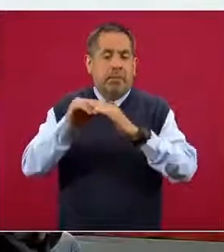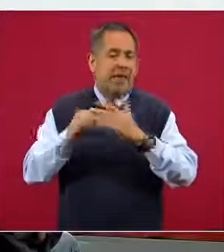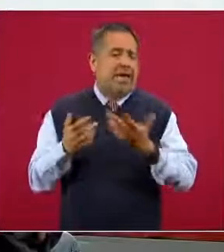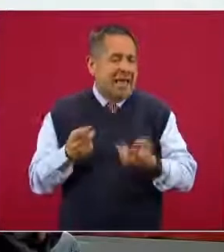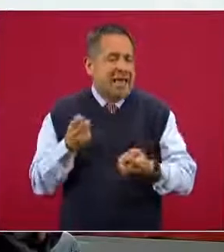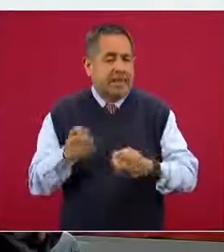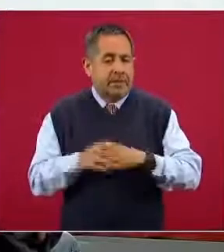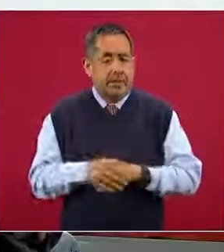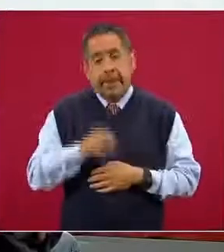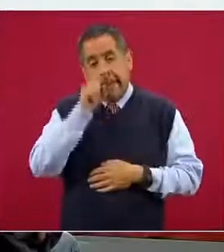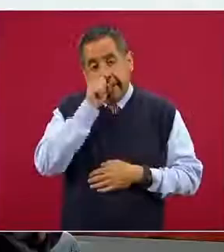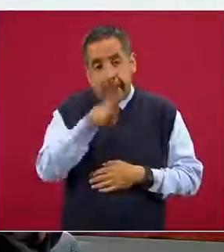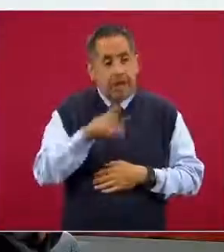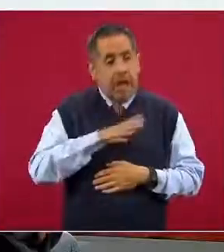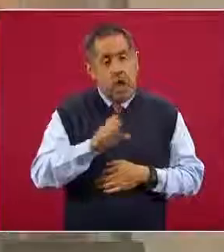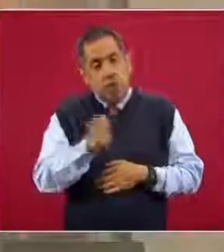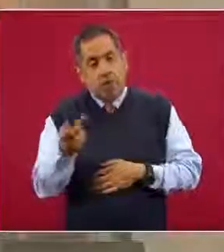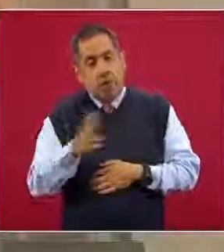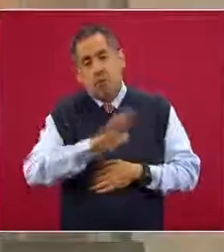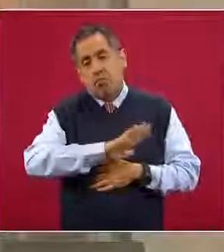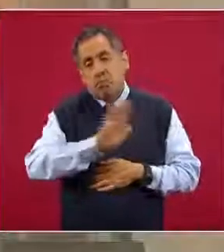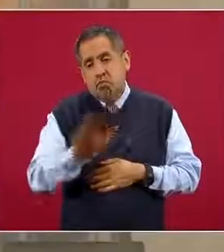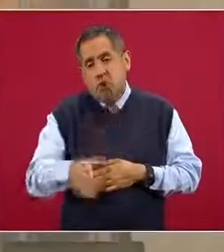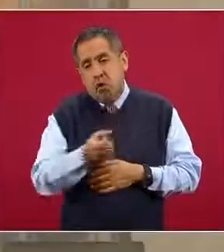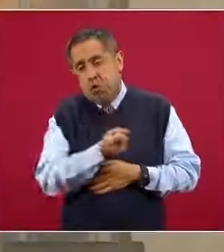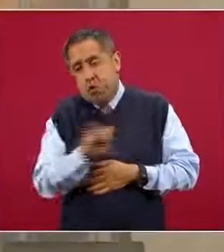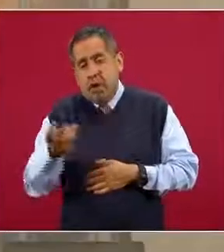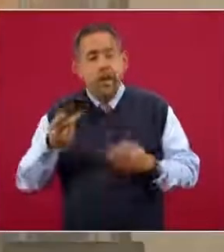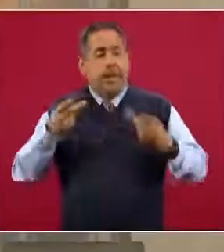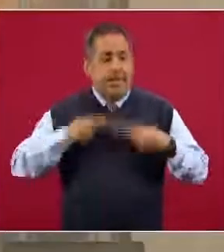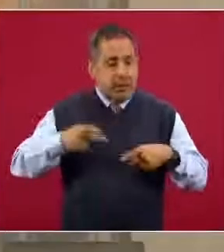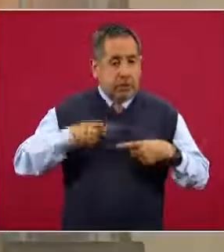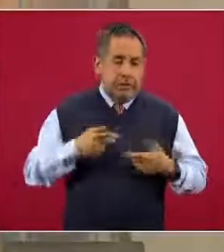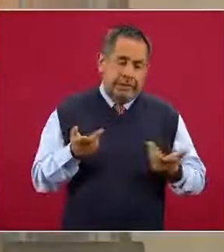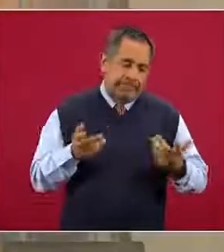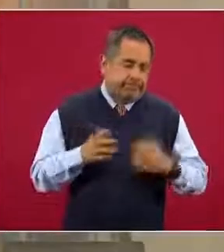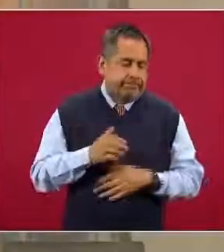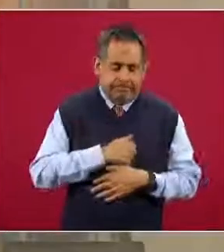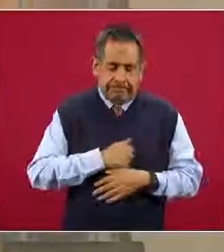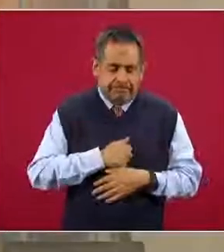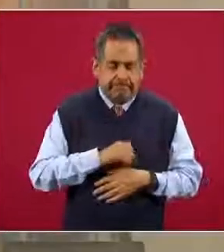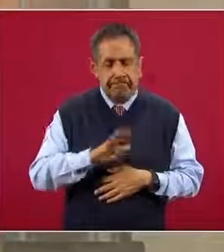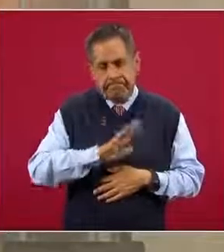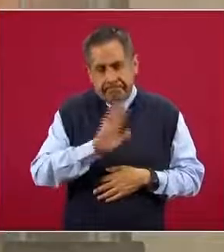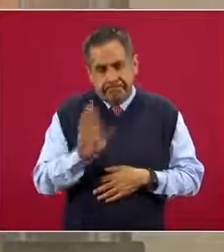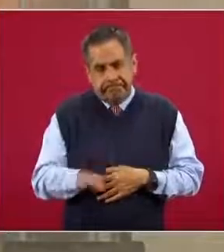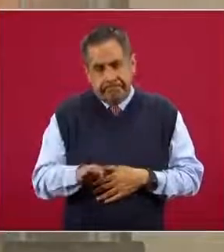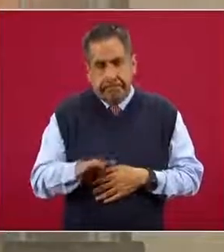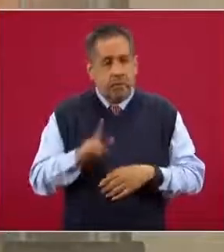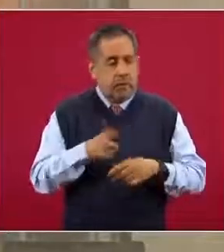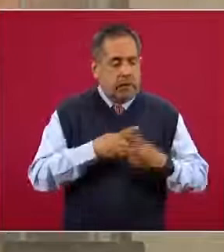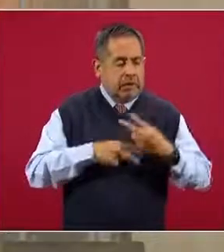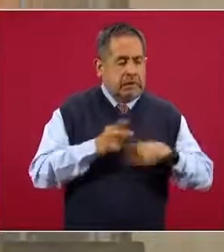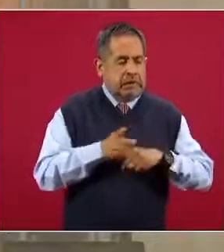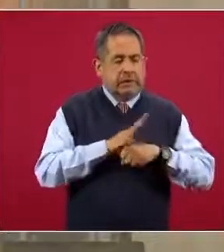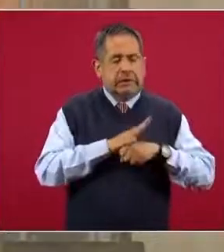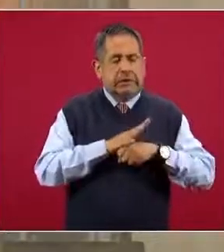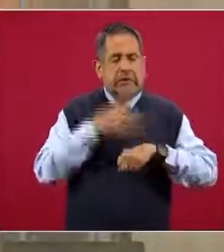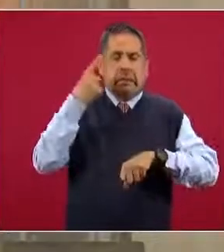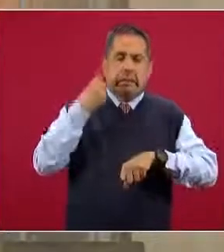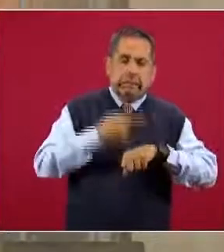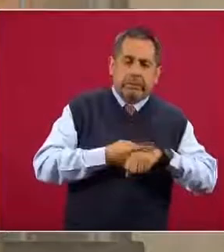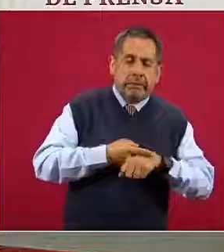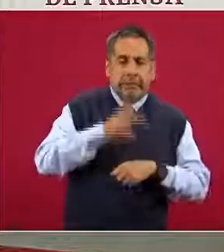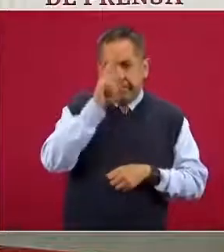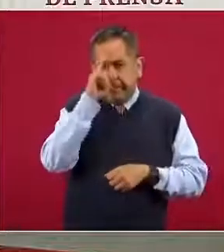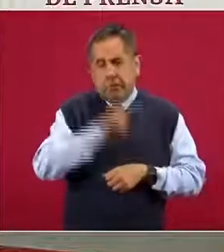las defunciones que hasta el momento se han confirmado, personas que lamentablemente han fallecido a consecuencia de las complicaciones de la enfermedad